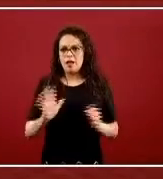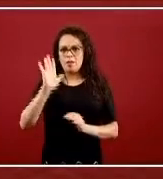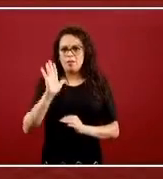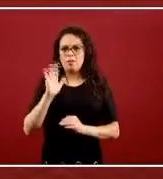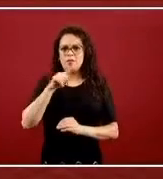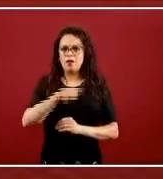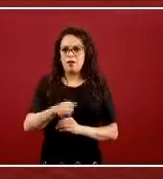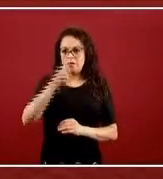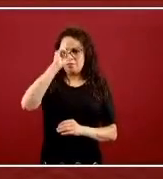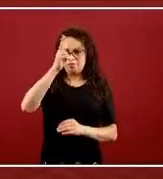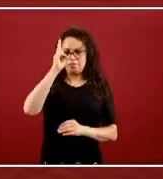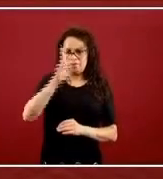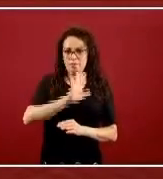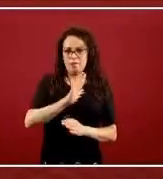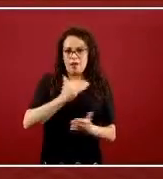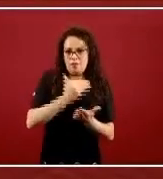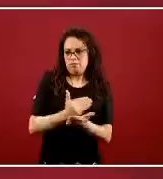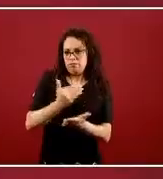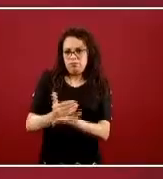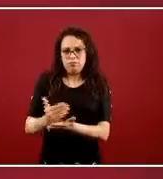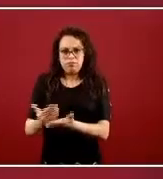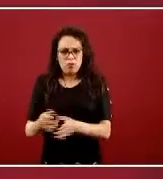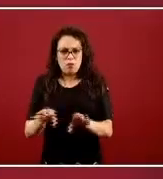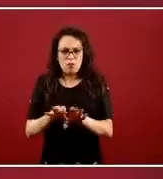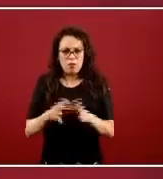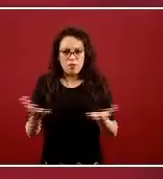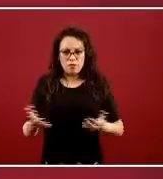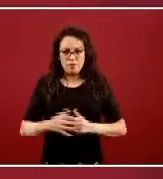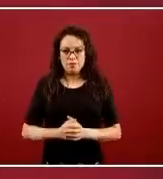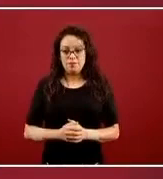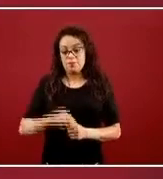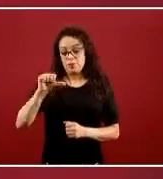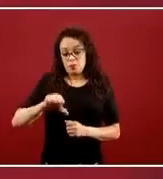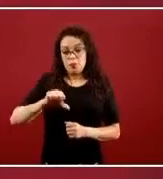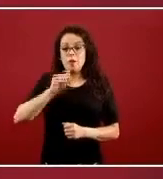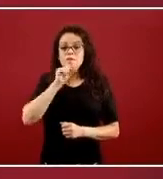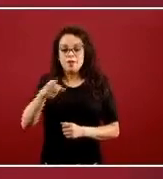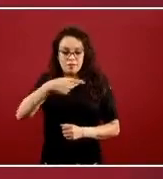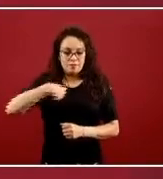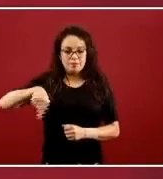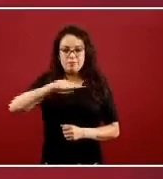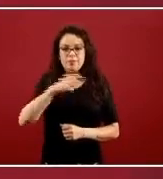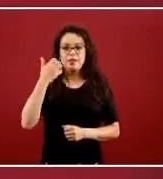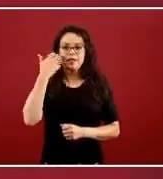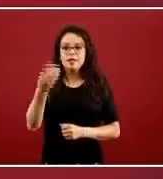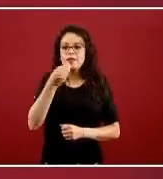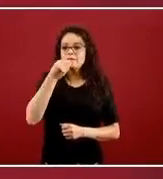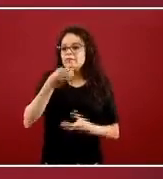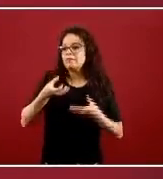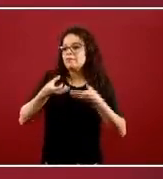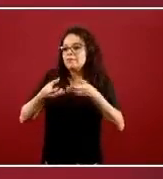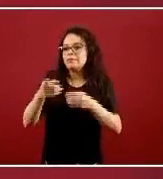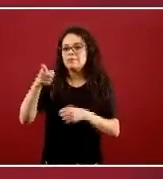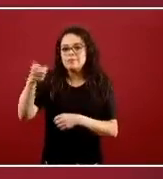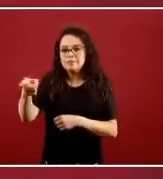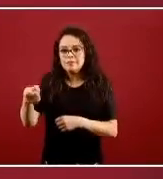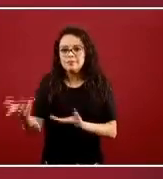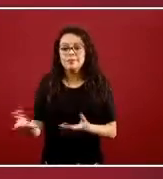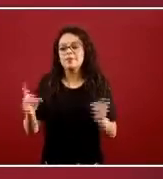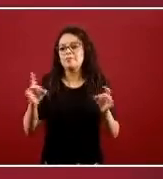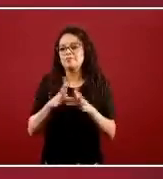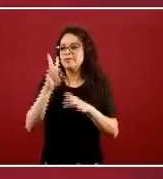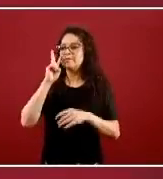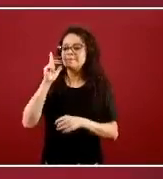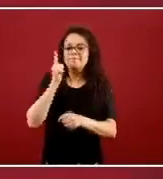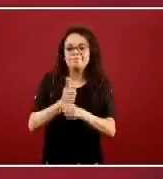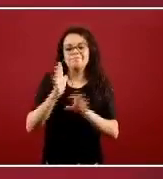cotidiana. Nosotros mismos lo sentimos, hoy salimos a intentar comer a la fondita de la esquina y ya estaba cerrada. Tuvimos